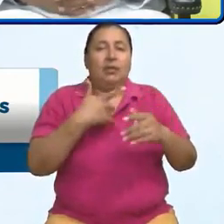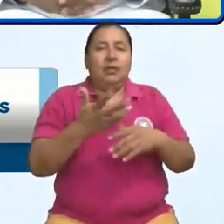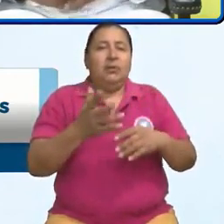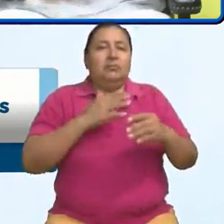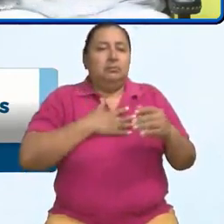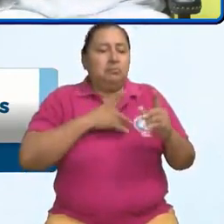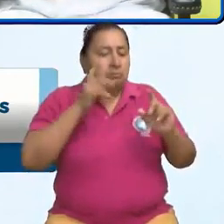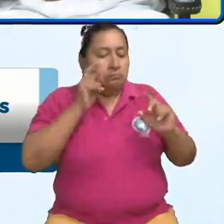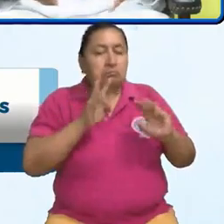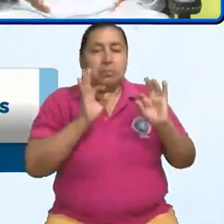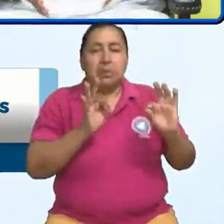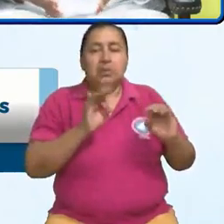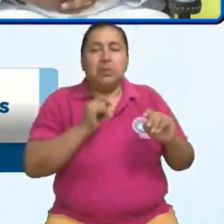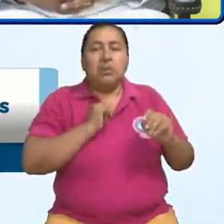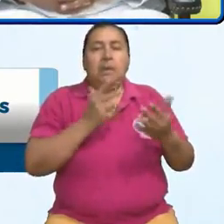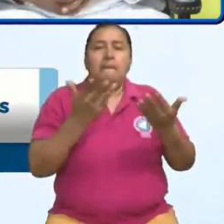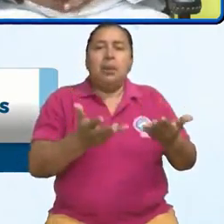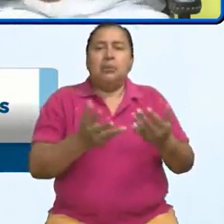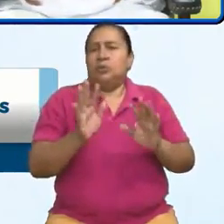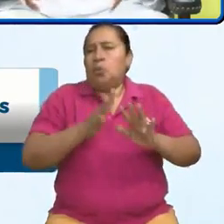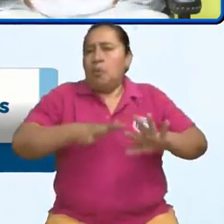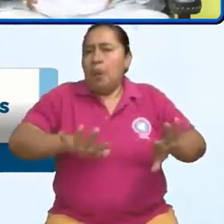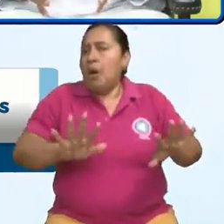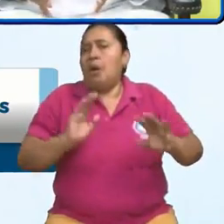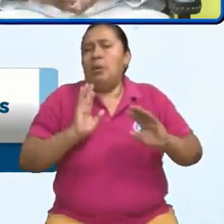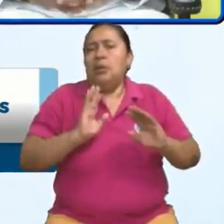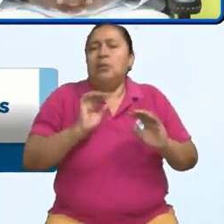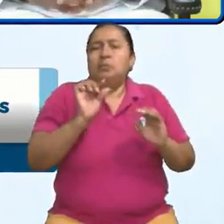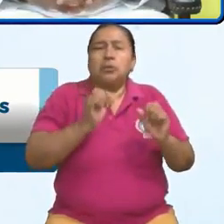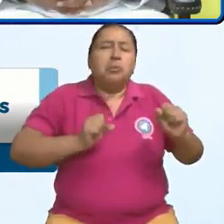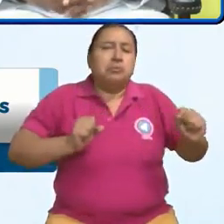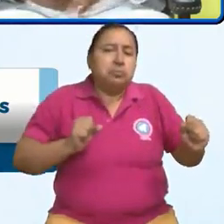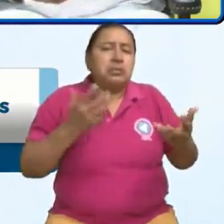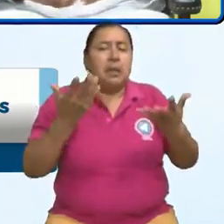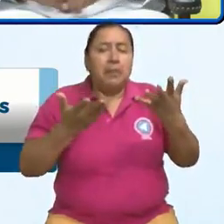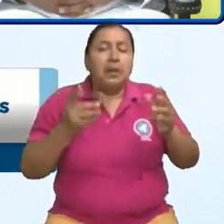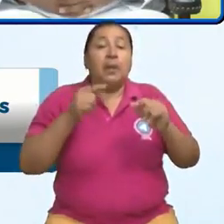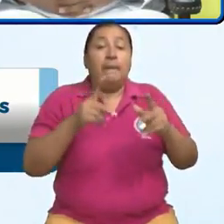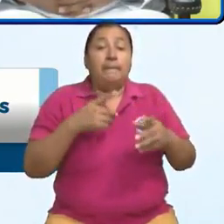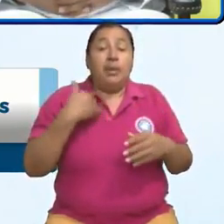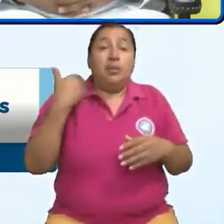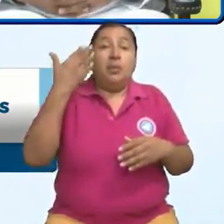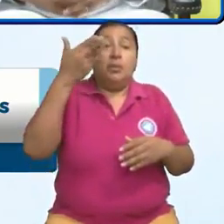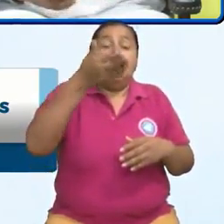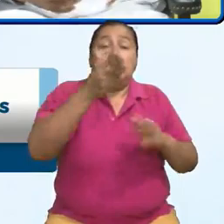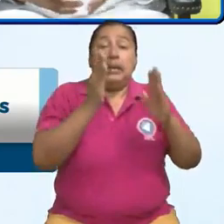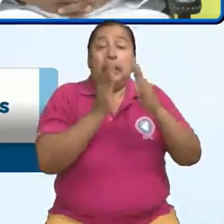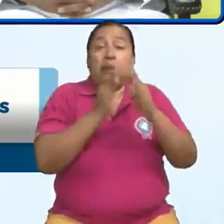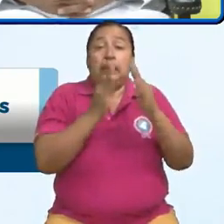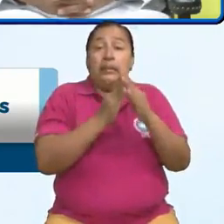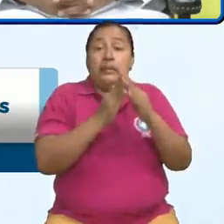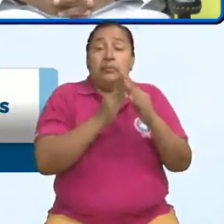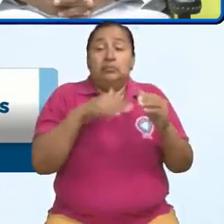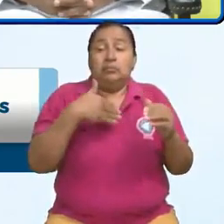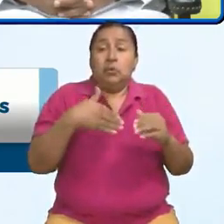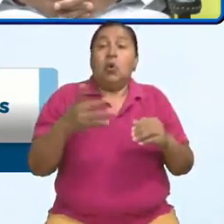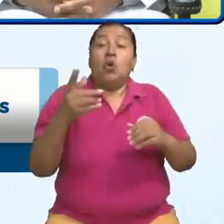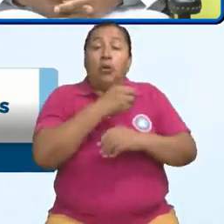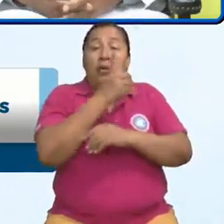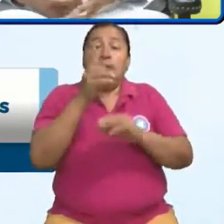soplo, nace con un peso normal, inclusive hasta un poquito gordito, pero al llegar a su casa o en los días de la